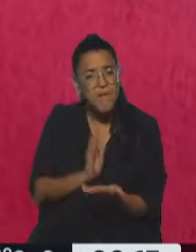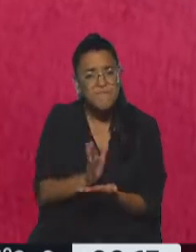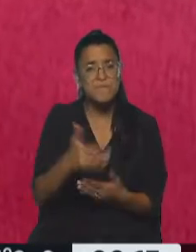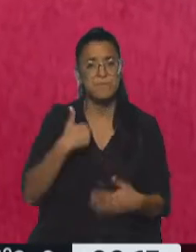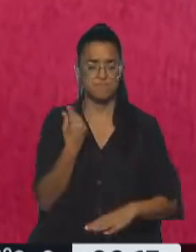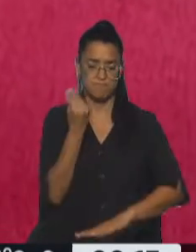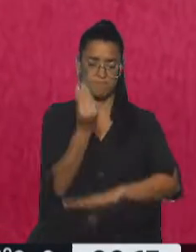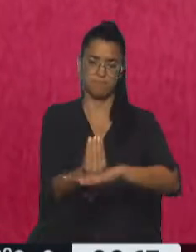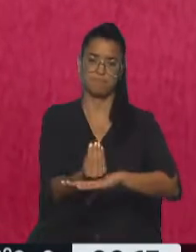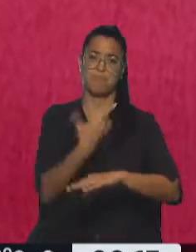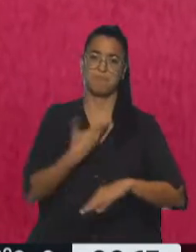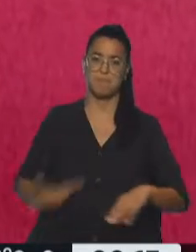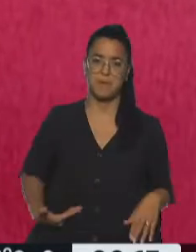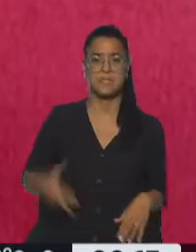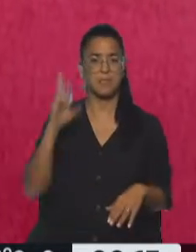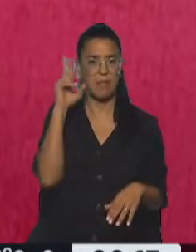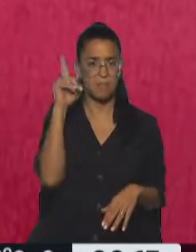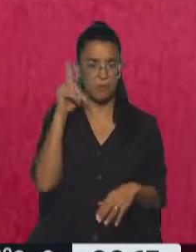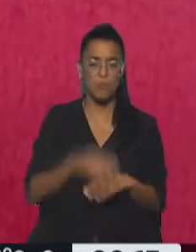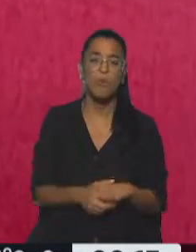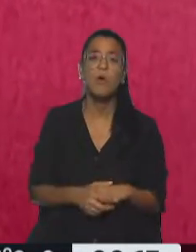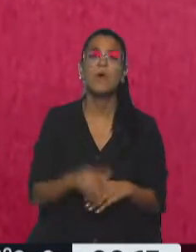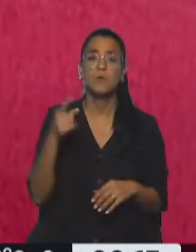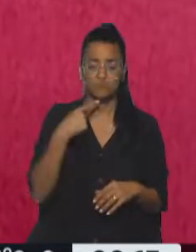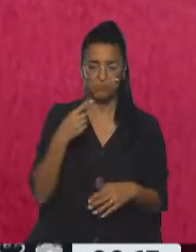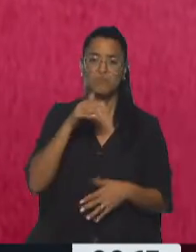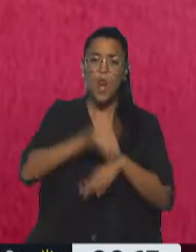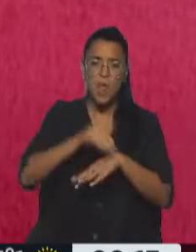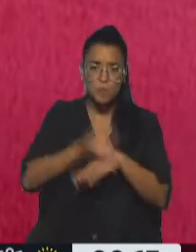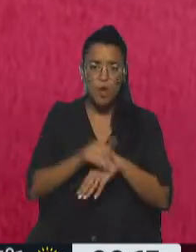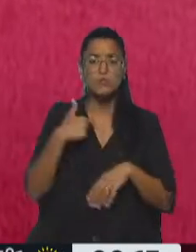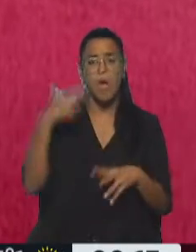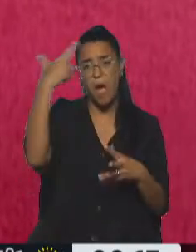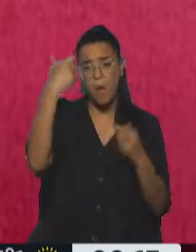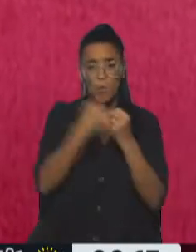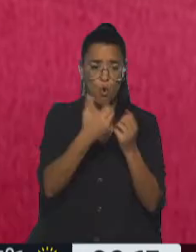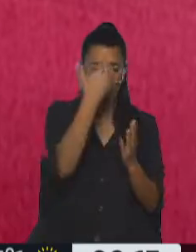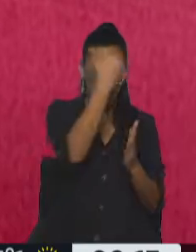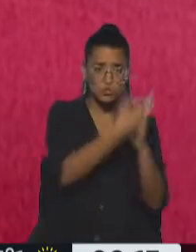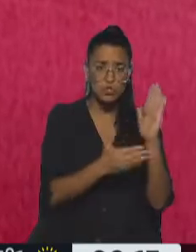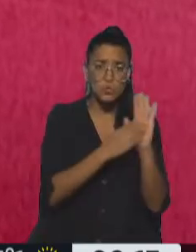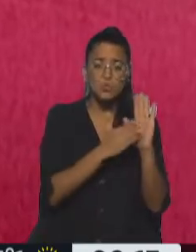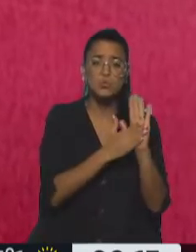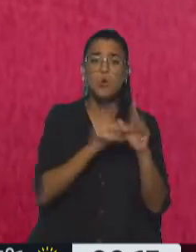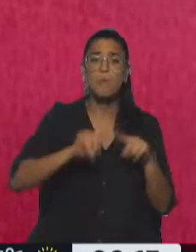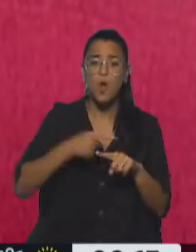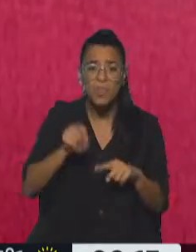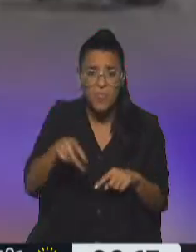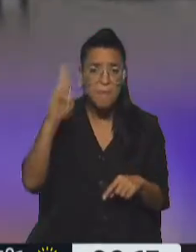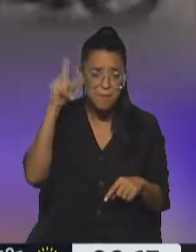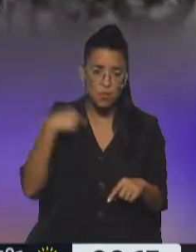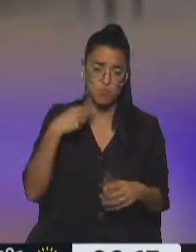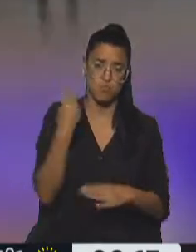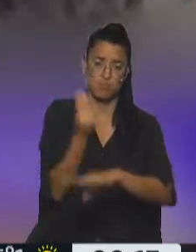de Presidenta de la República y asuma, de acuerdo con la Constitución Política del Perú.